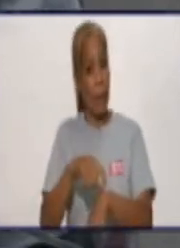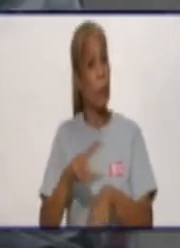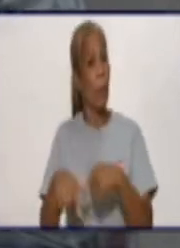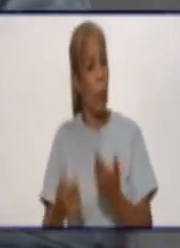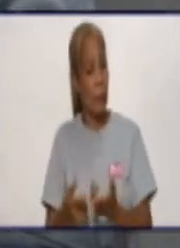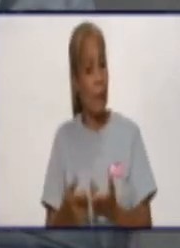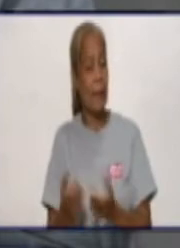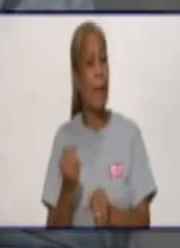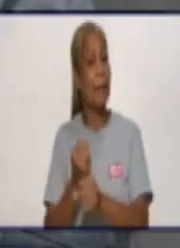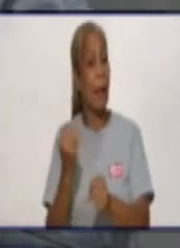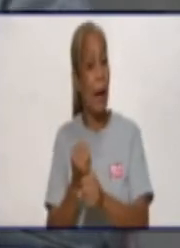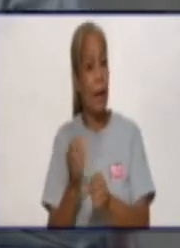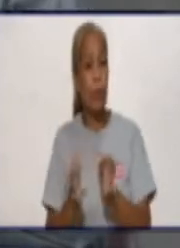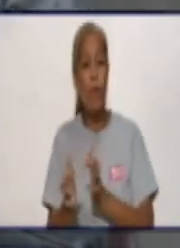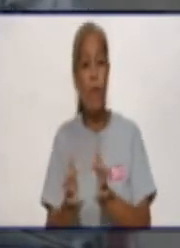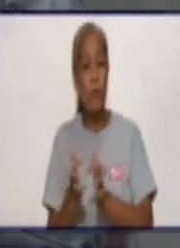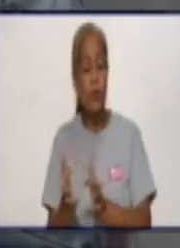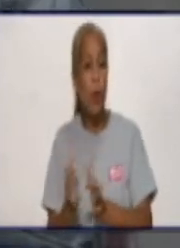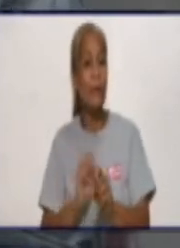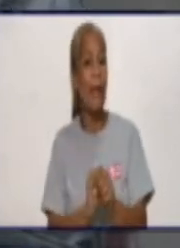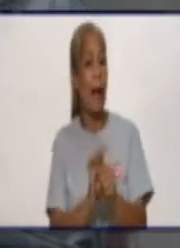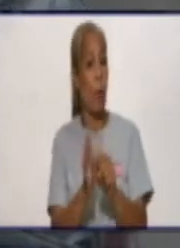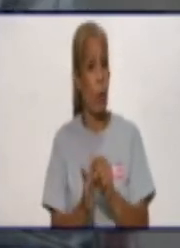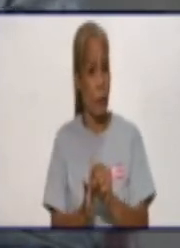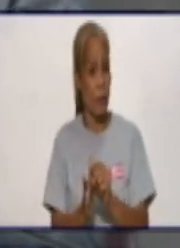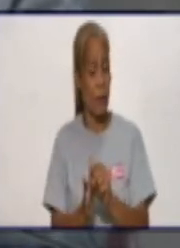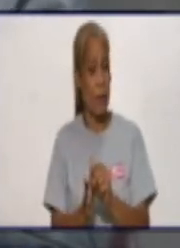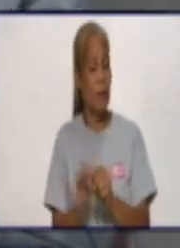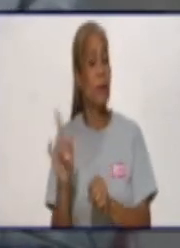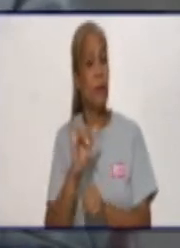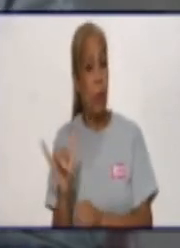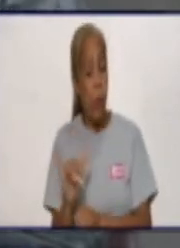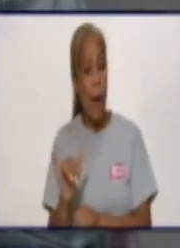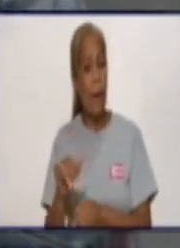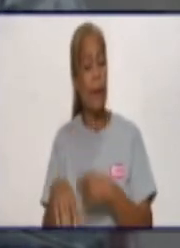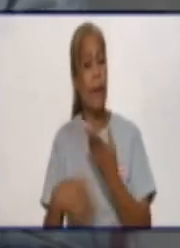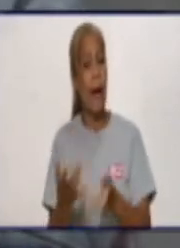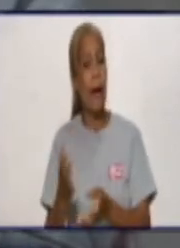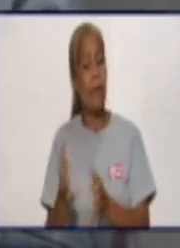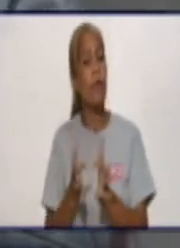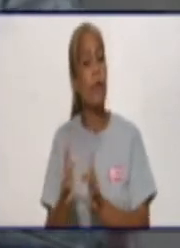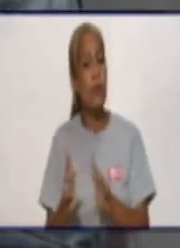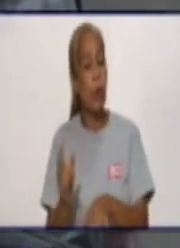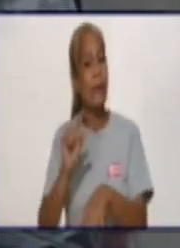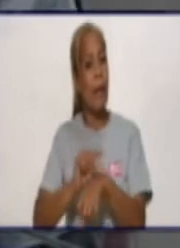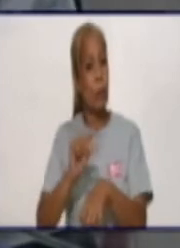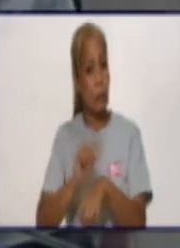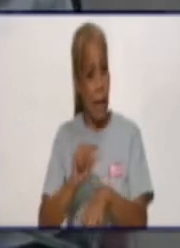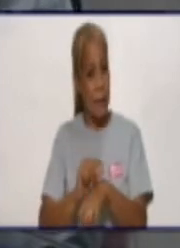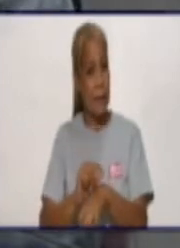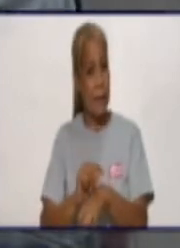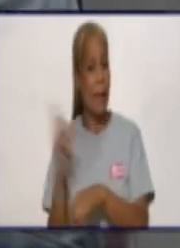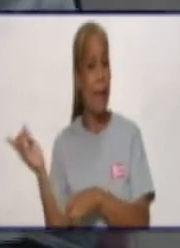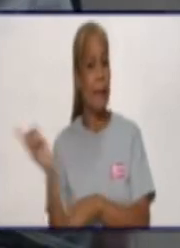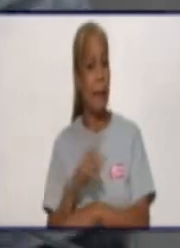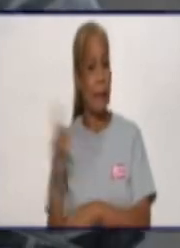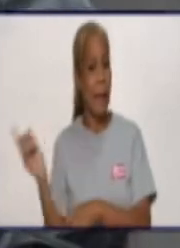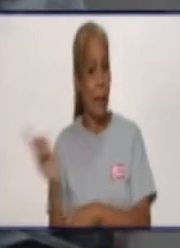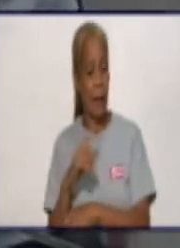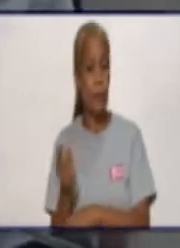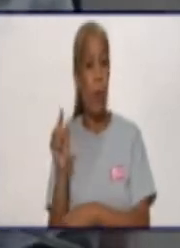restringido ningún taxi paro porque movían a los médicos movían a los enfermos movían las pruebas también a diferentes